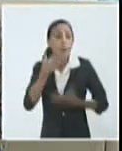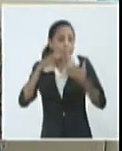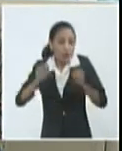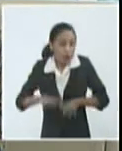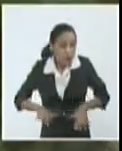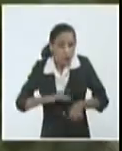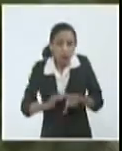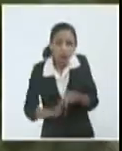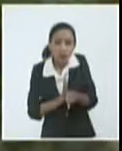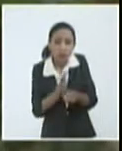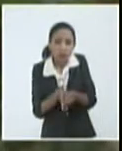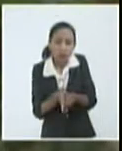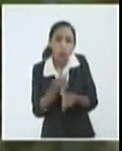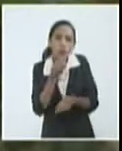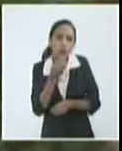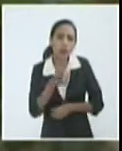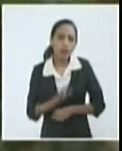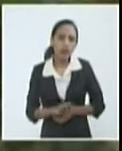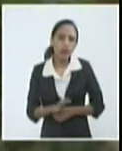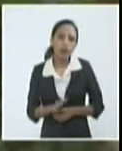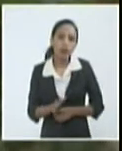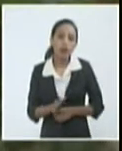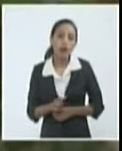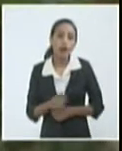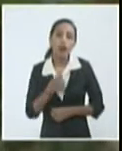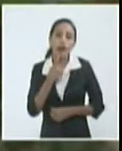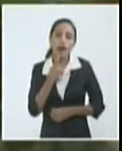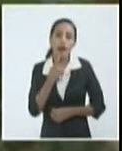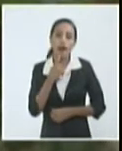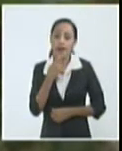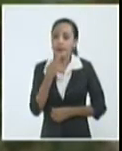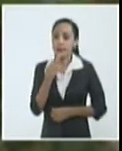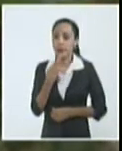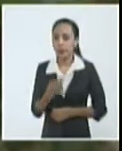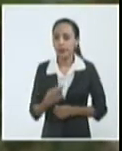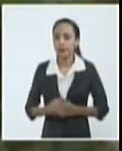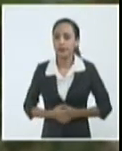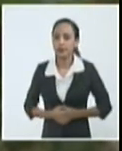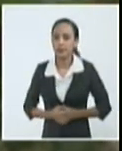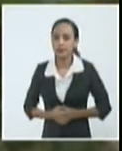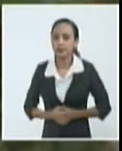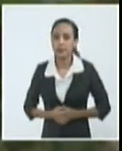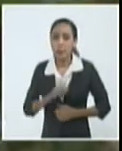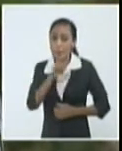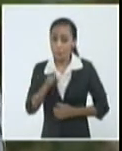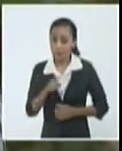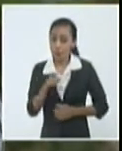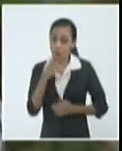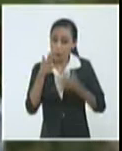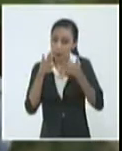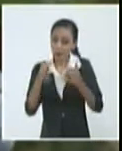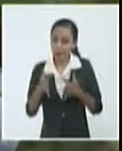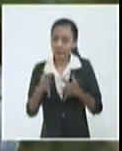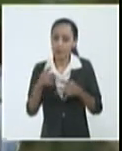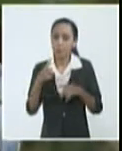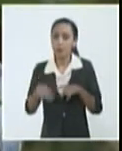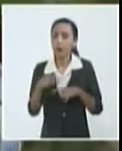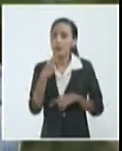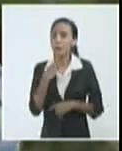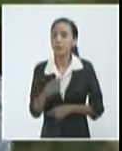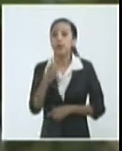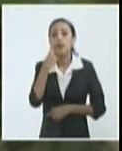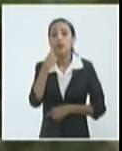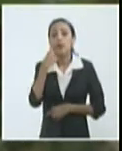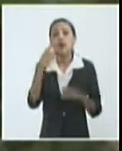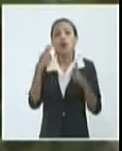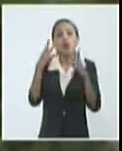meses? Es una pregunta muy interesante porque la respuesta a la misma nos va a llevar a definir los resultados que